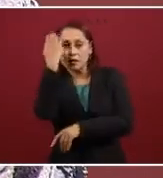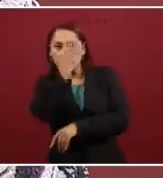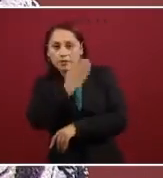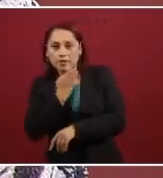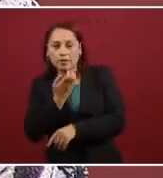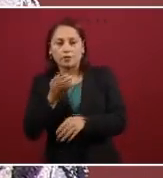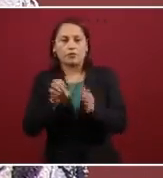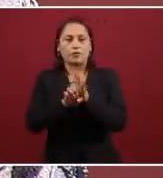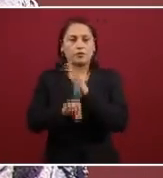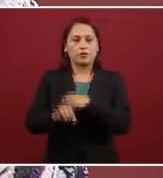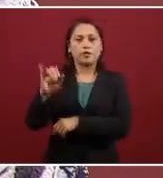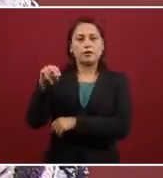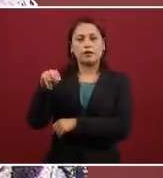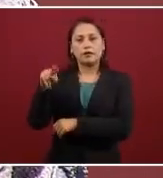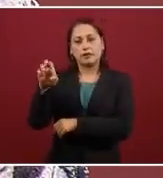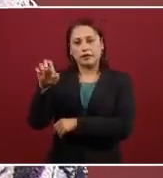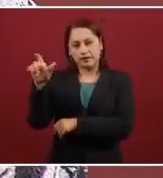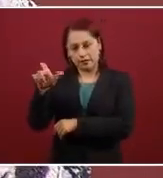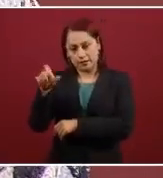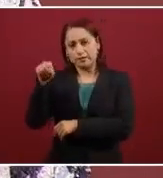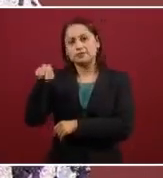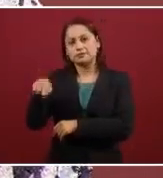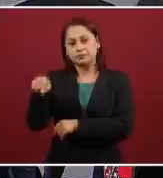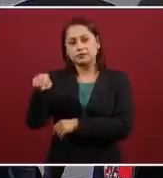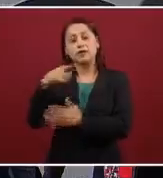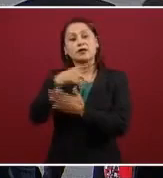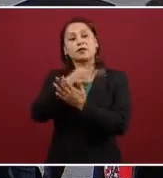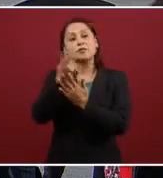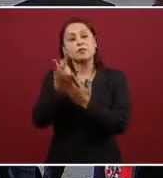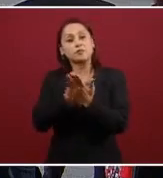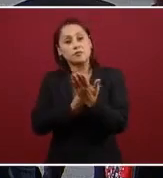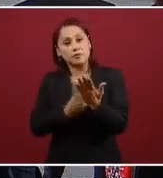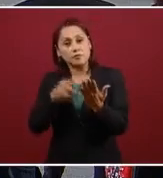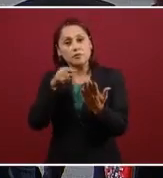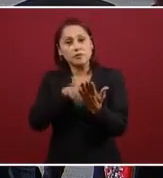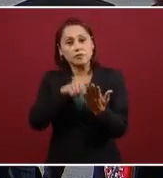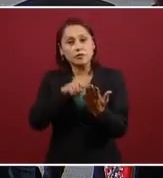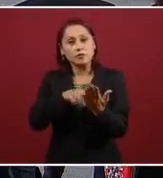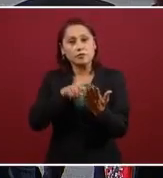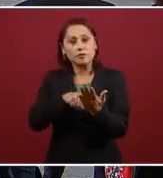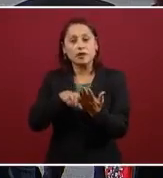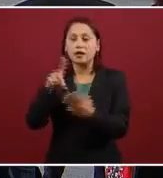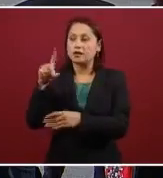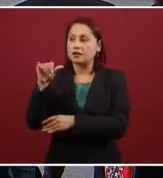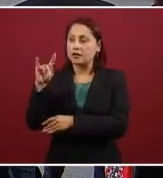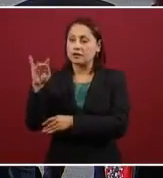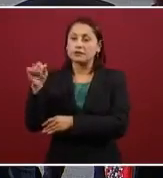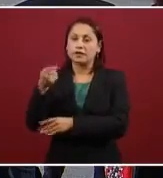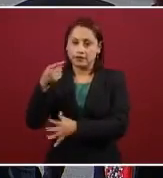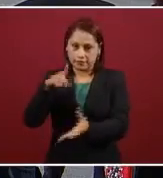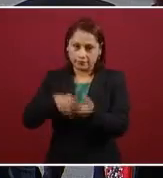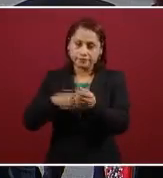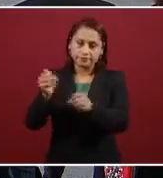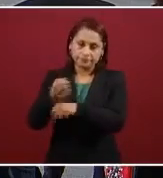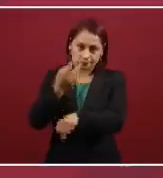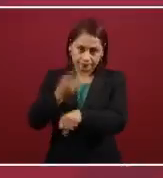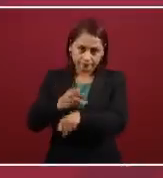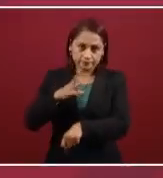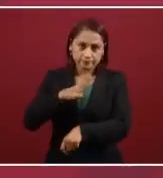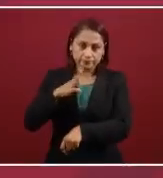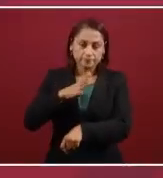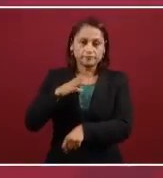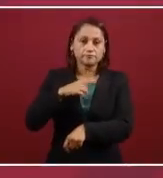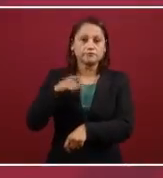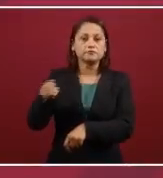Que es este programa ya de larga data en la Secretaría. Está cuestionada la